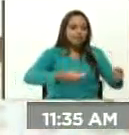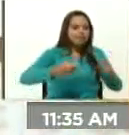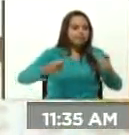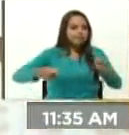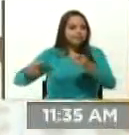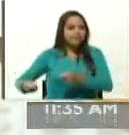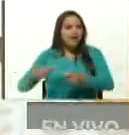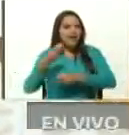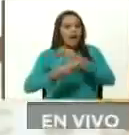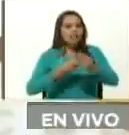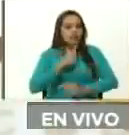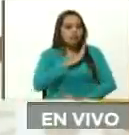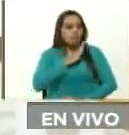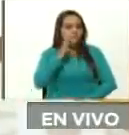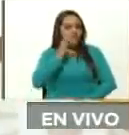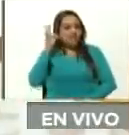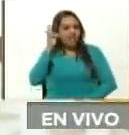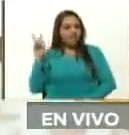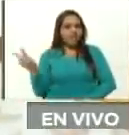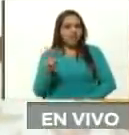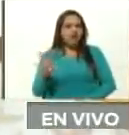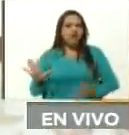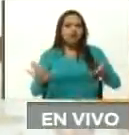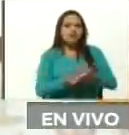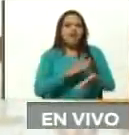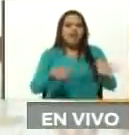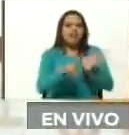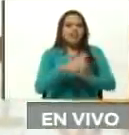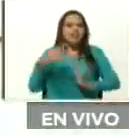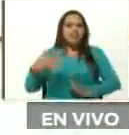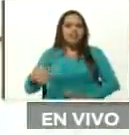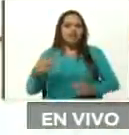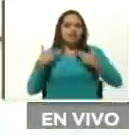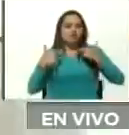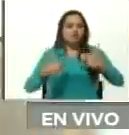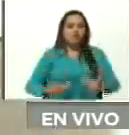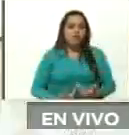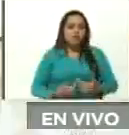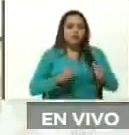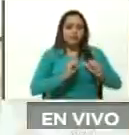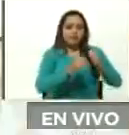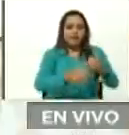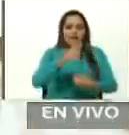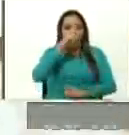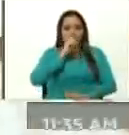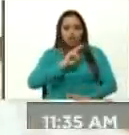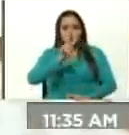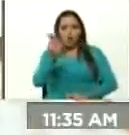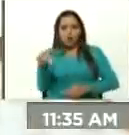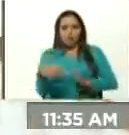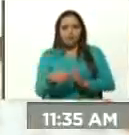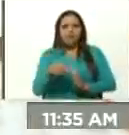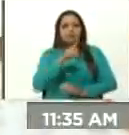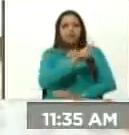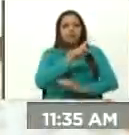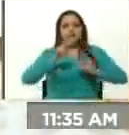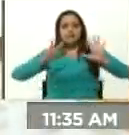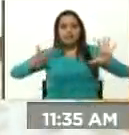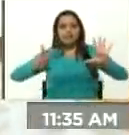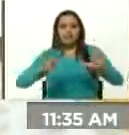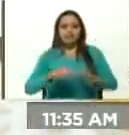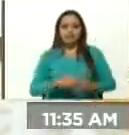nuestros fiscales en los casos de derechos humanos desde el año 2017.